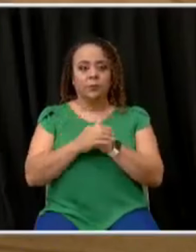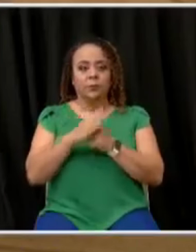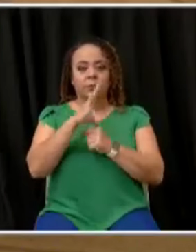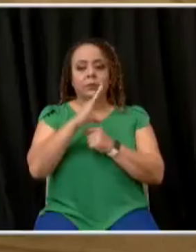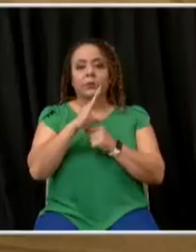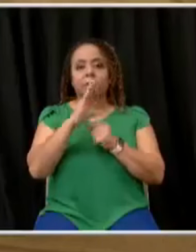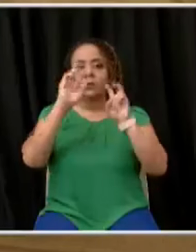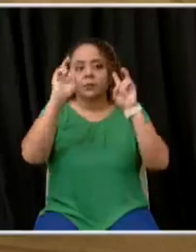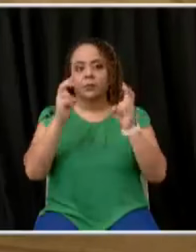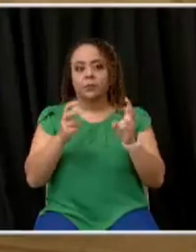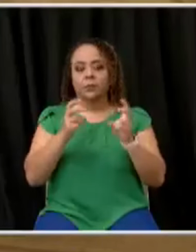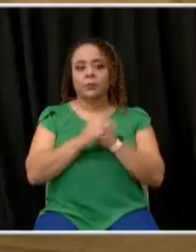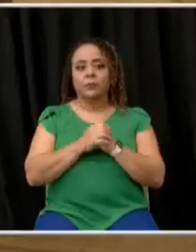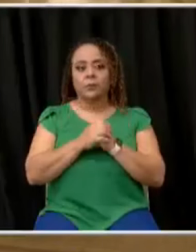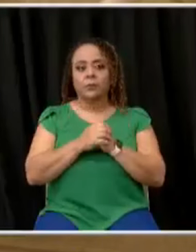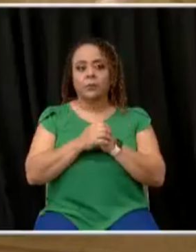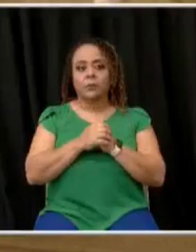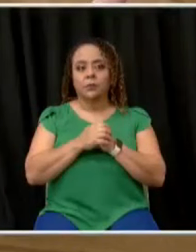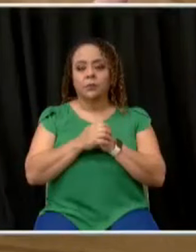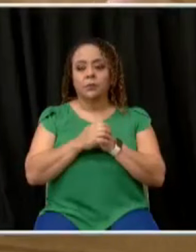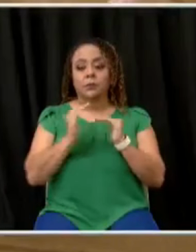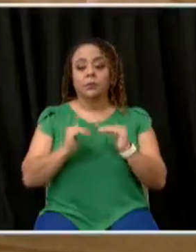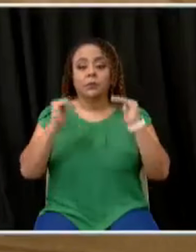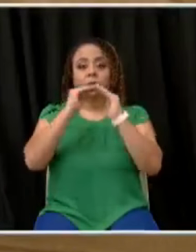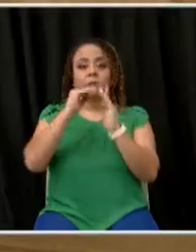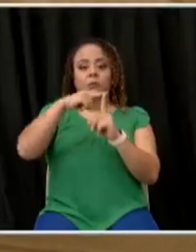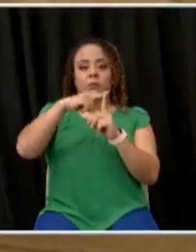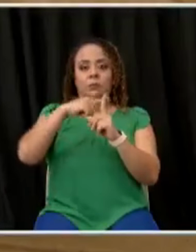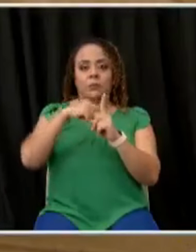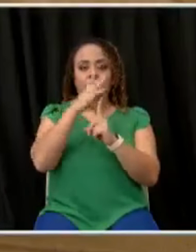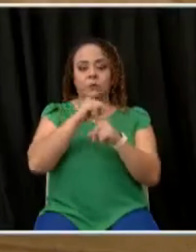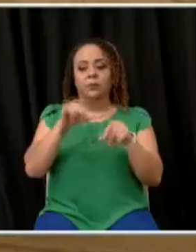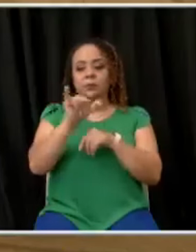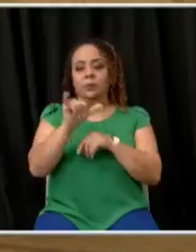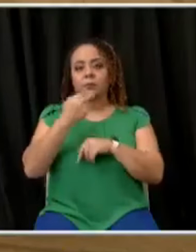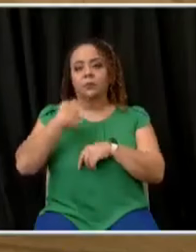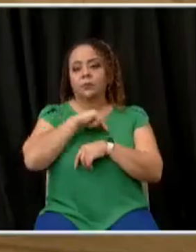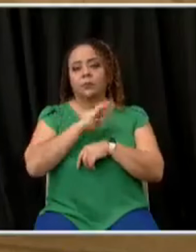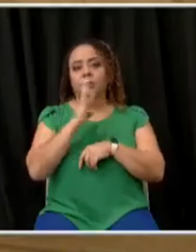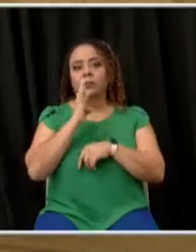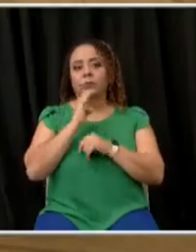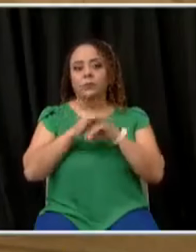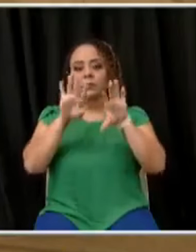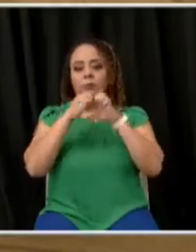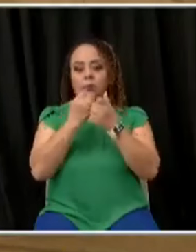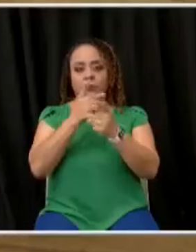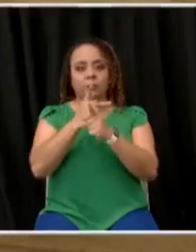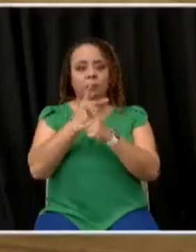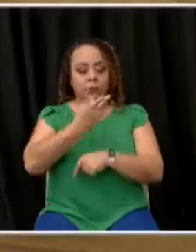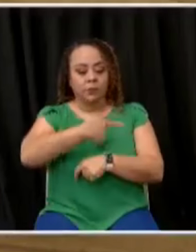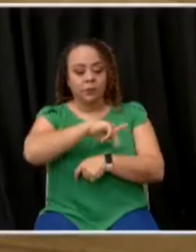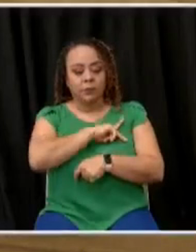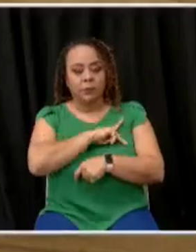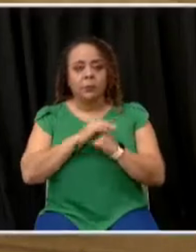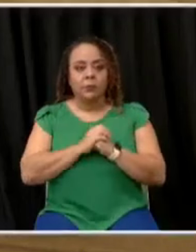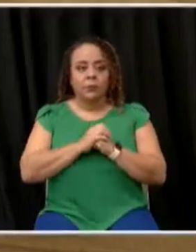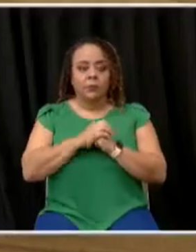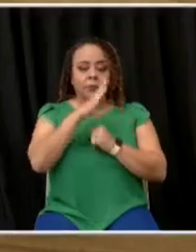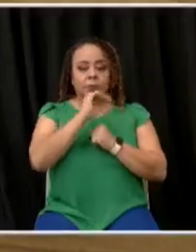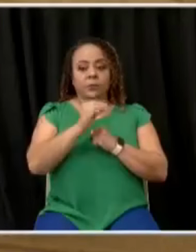regular el tema de las altas temperaturas, y también les estaremos hablando sobre equipo de protección personal y